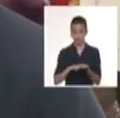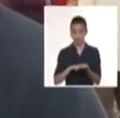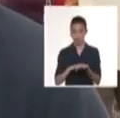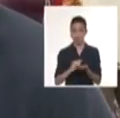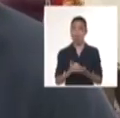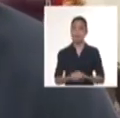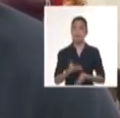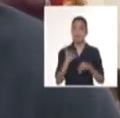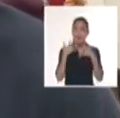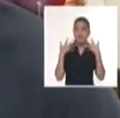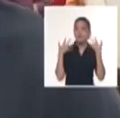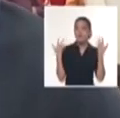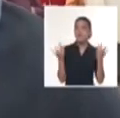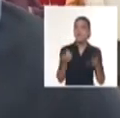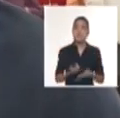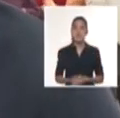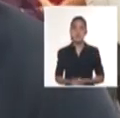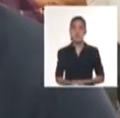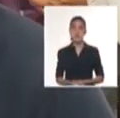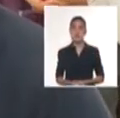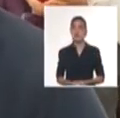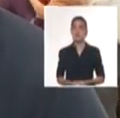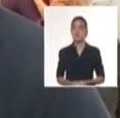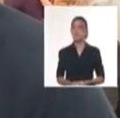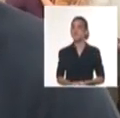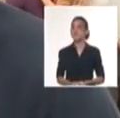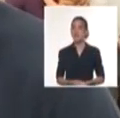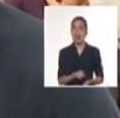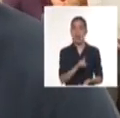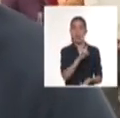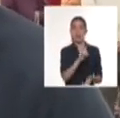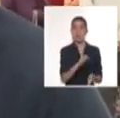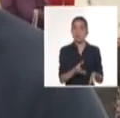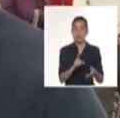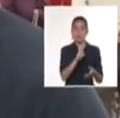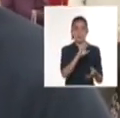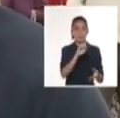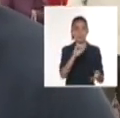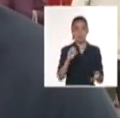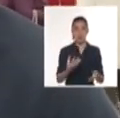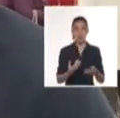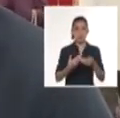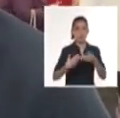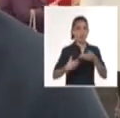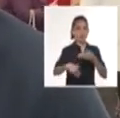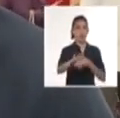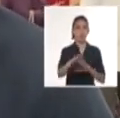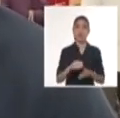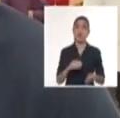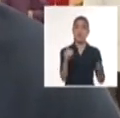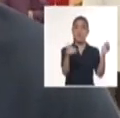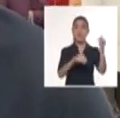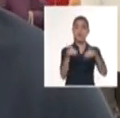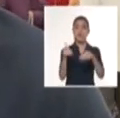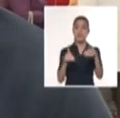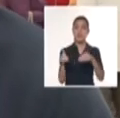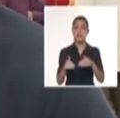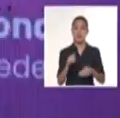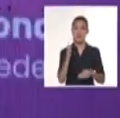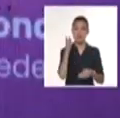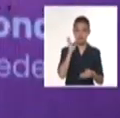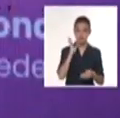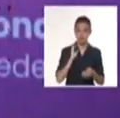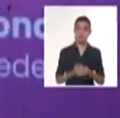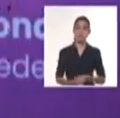formar parte de los cientos de integrantes de este Coloquio Internacional Patria que nos encontramos esta vez en la Universidad de La